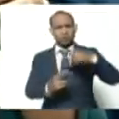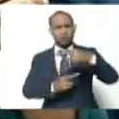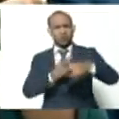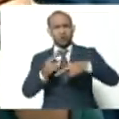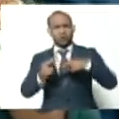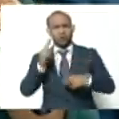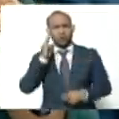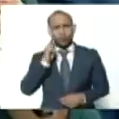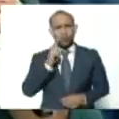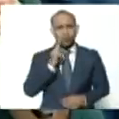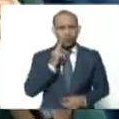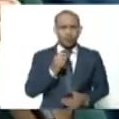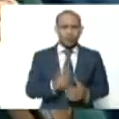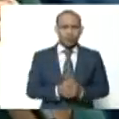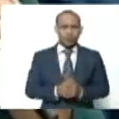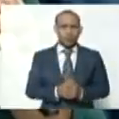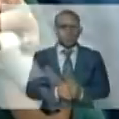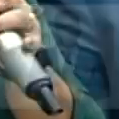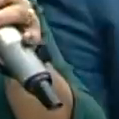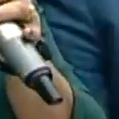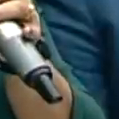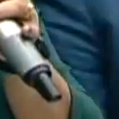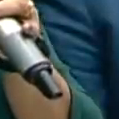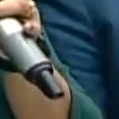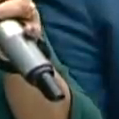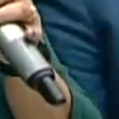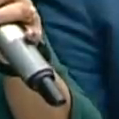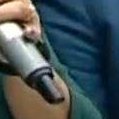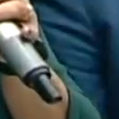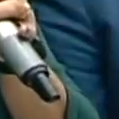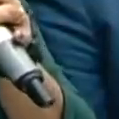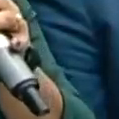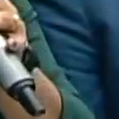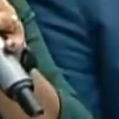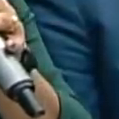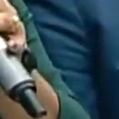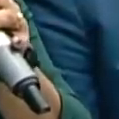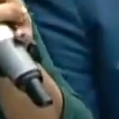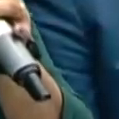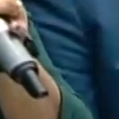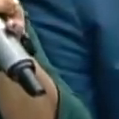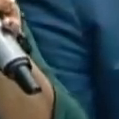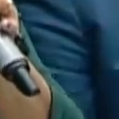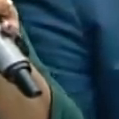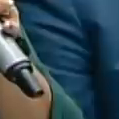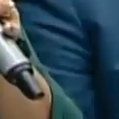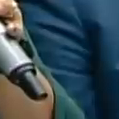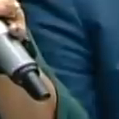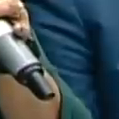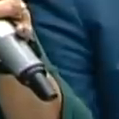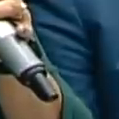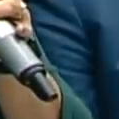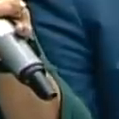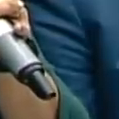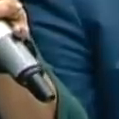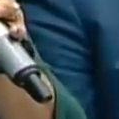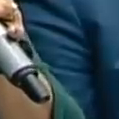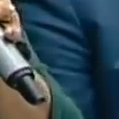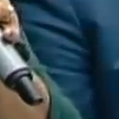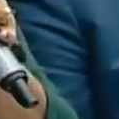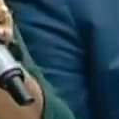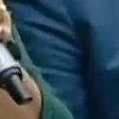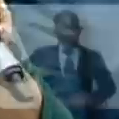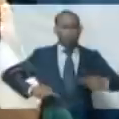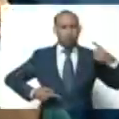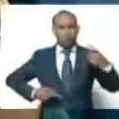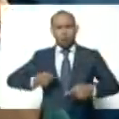que nos ha colocado siempre en la vanguardia del combate a la violencia machista, que es